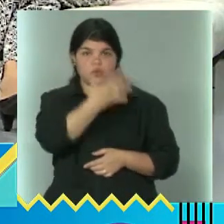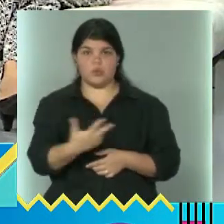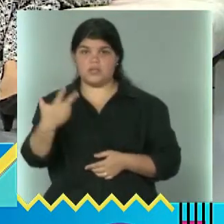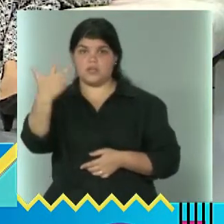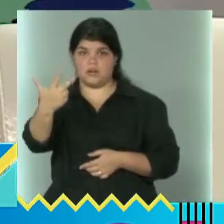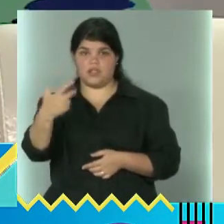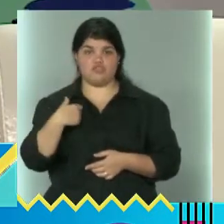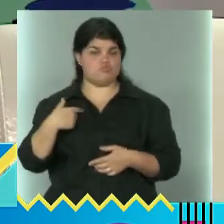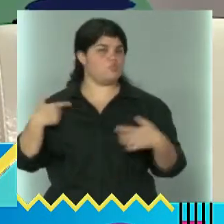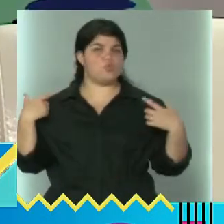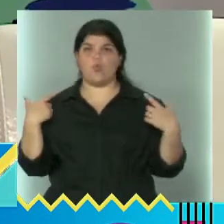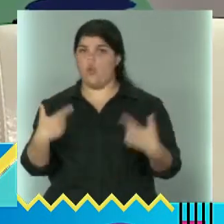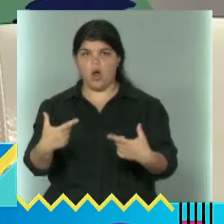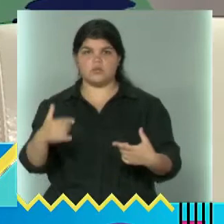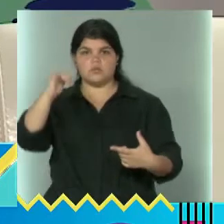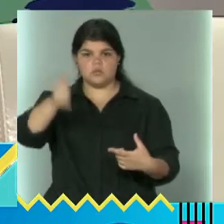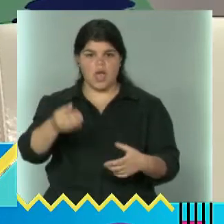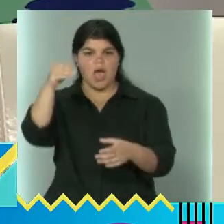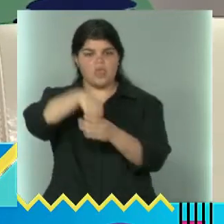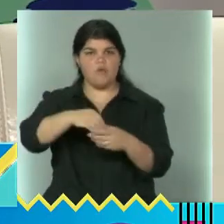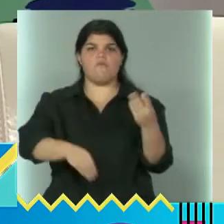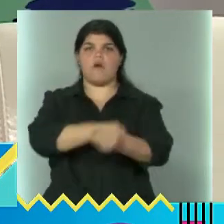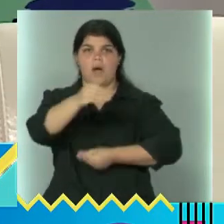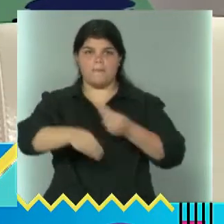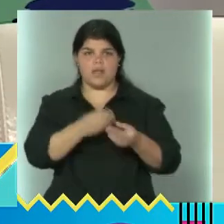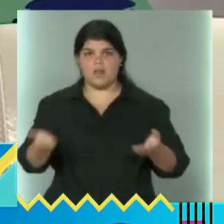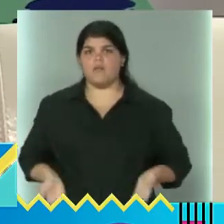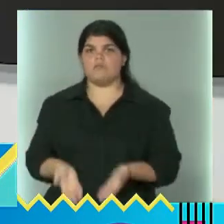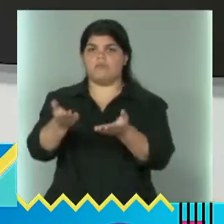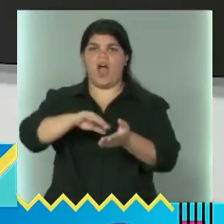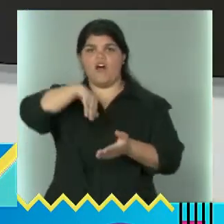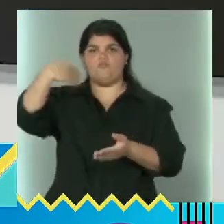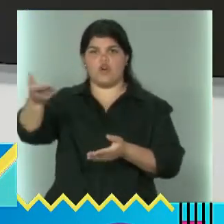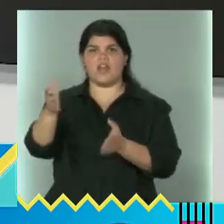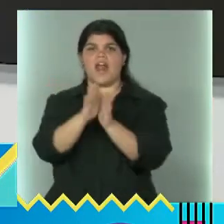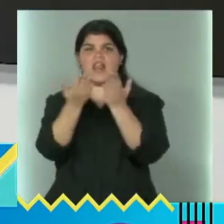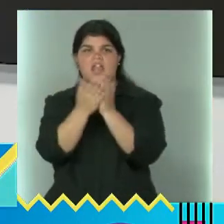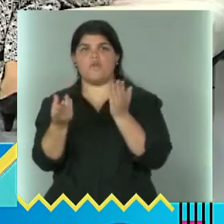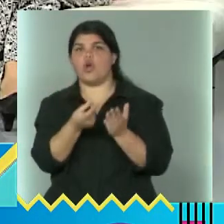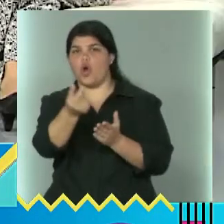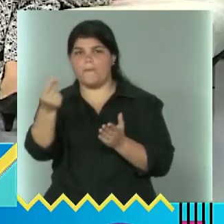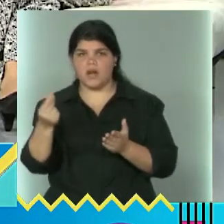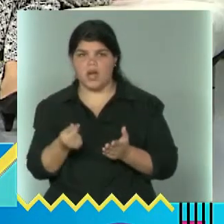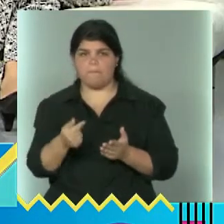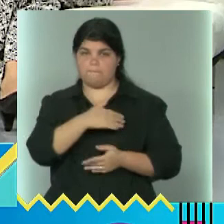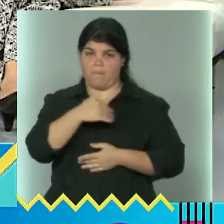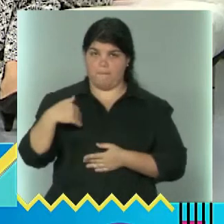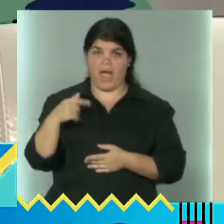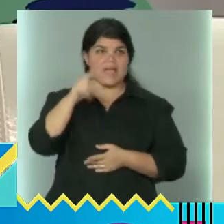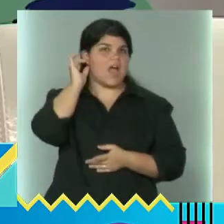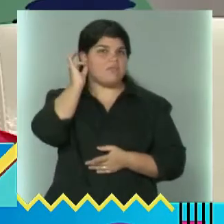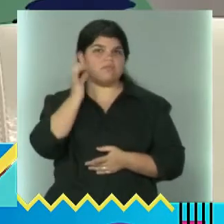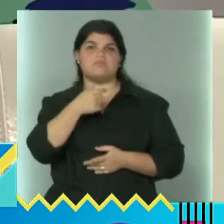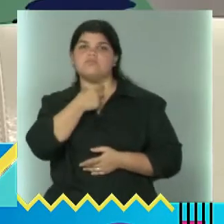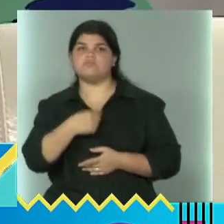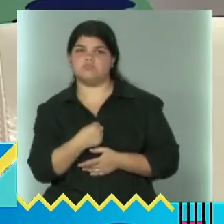tuve la suerte de pertenecer a una familia que me podía mandar a entrenarme afuera, a comprar libros. Mi mamá vendió sus joyas para que yo